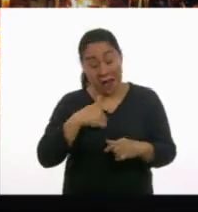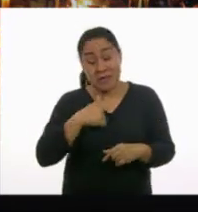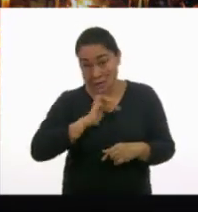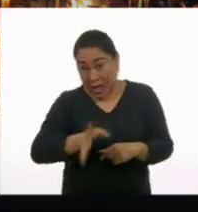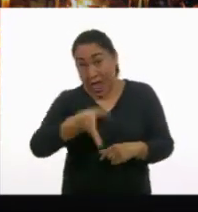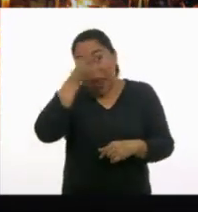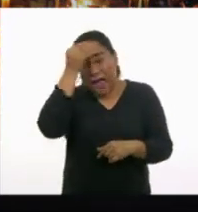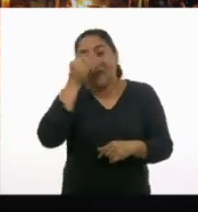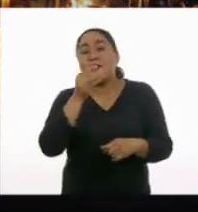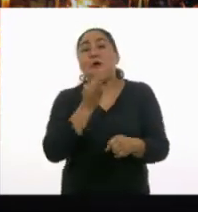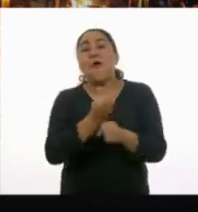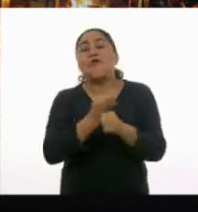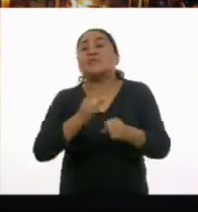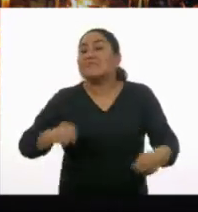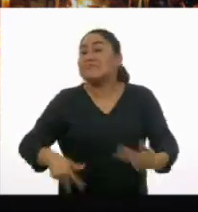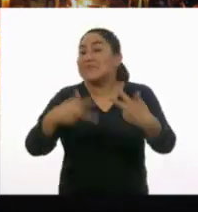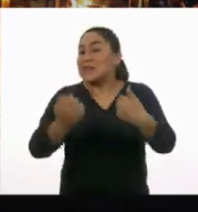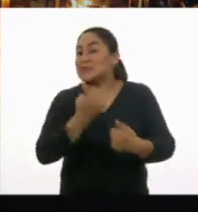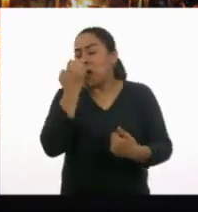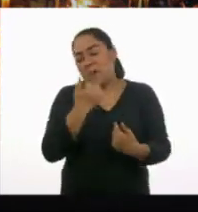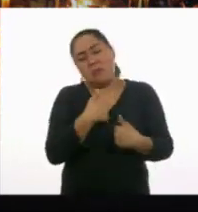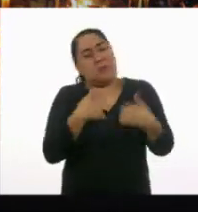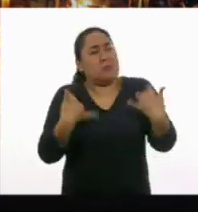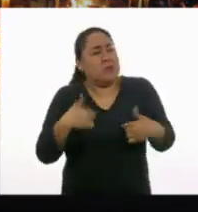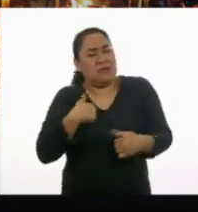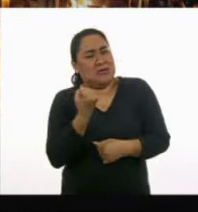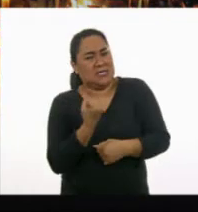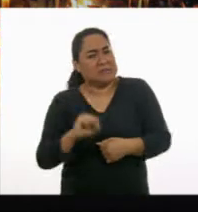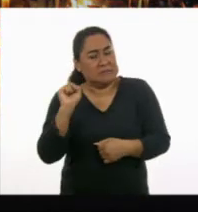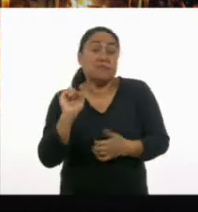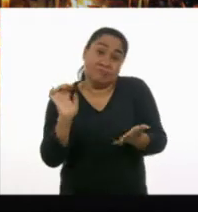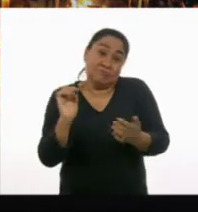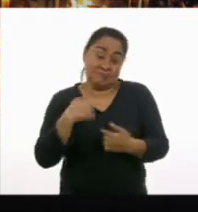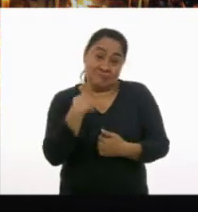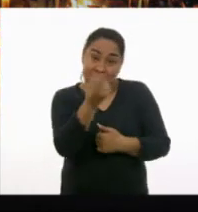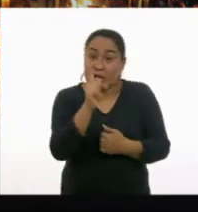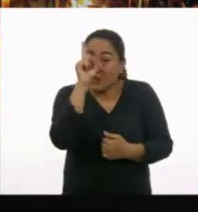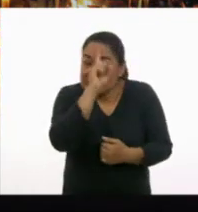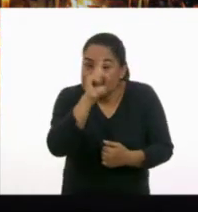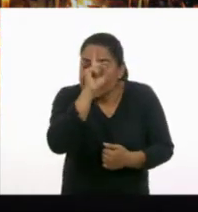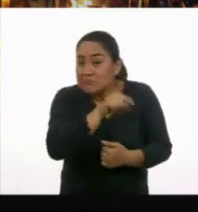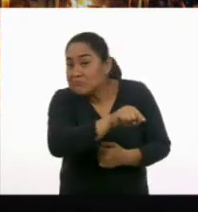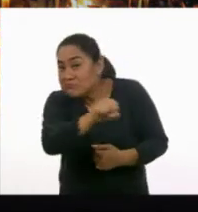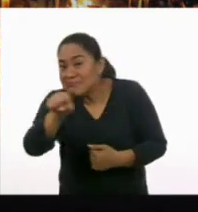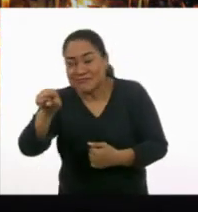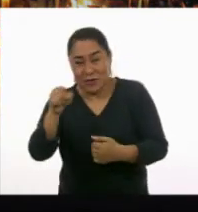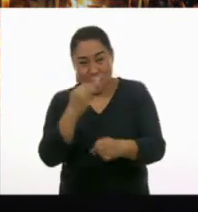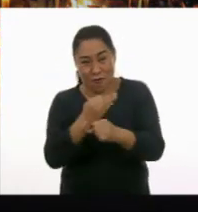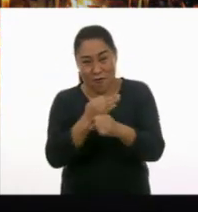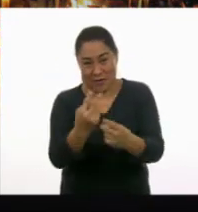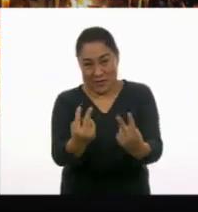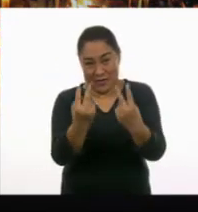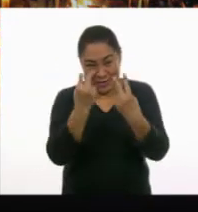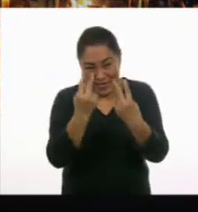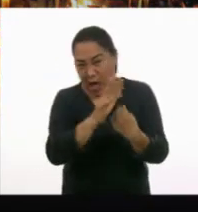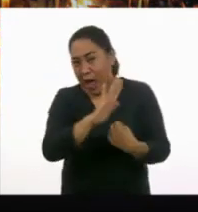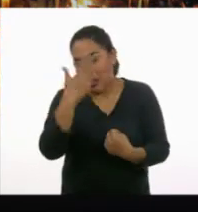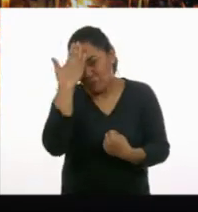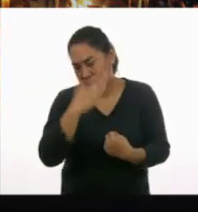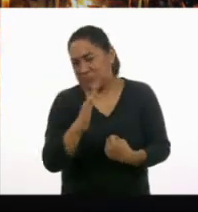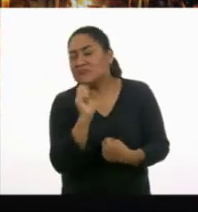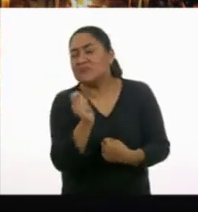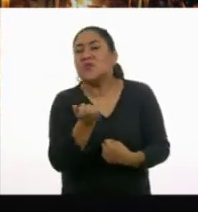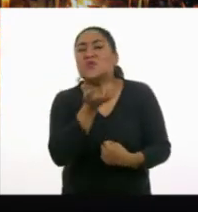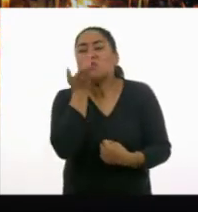educación a distancia. Sí, ajá. Sí, sí. No, yo ya soy muy buena y por ay. Eso quiero recomendarles a todos nuestros amigos que también ajá. saben manejar muy bien toda esta tecnología.